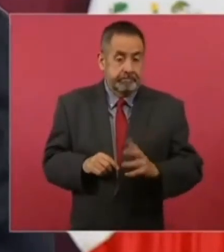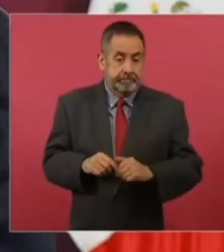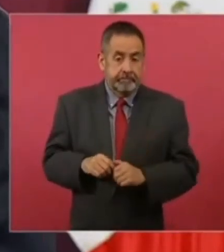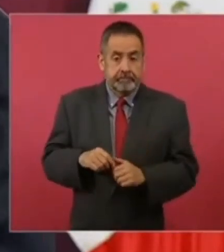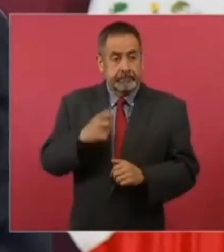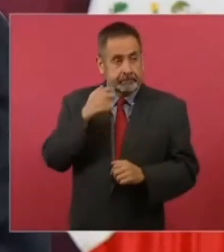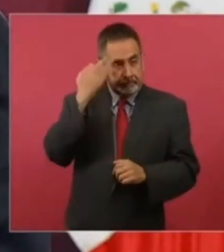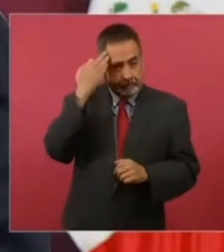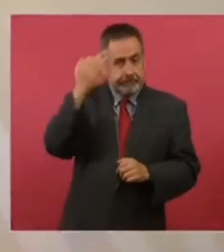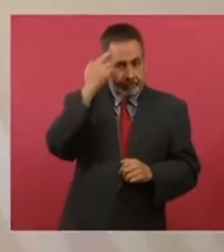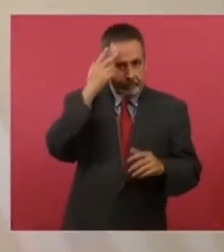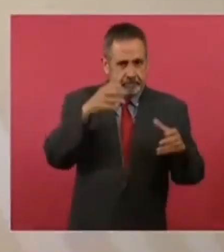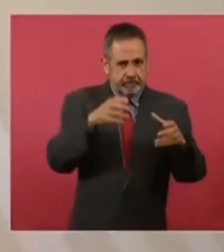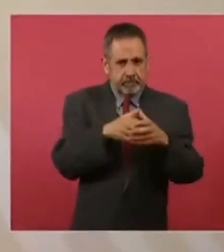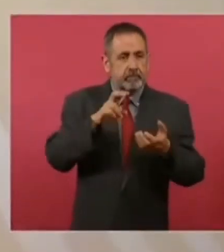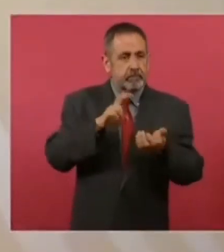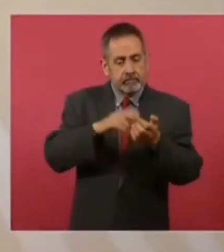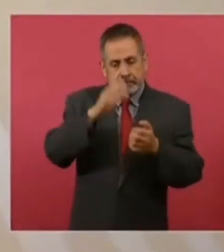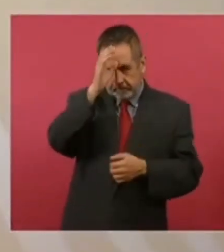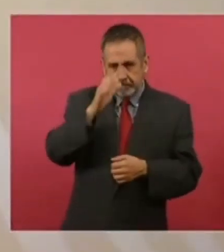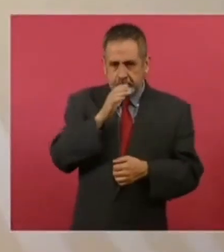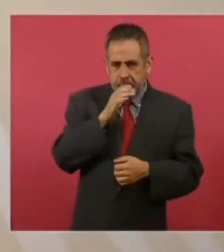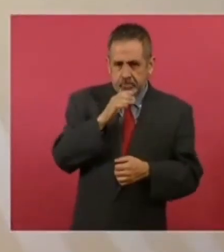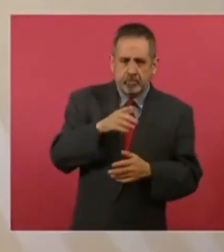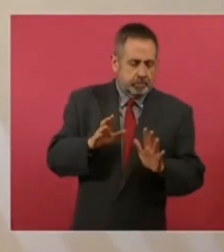en el porfiriato, en Coahuila.